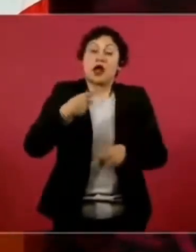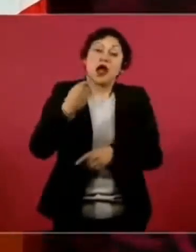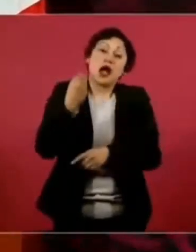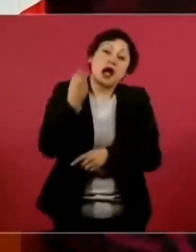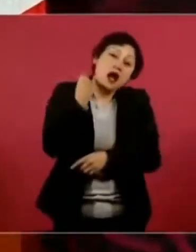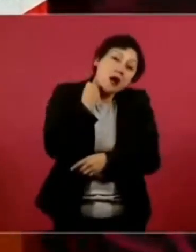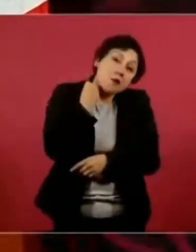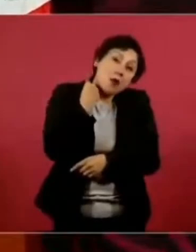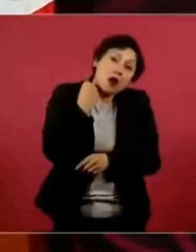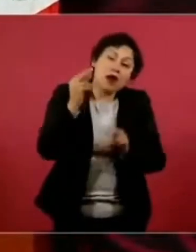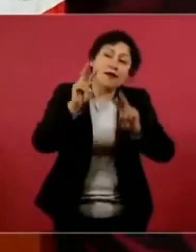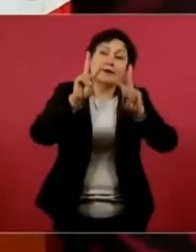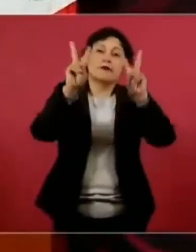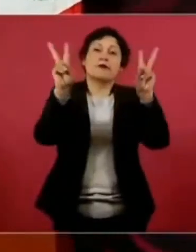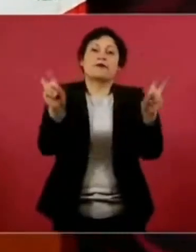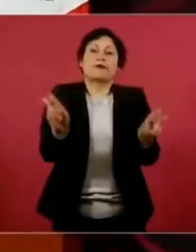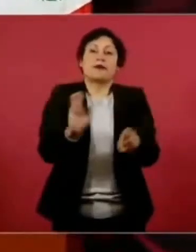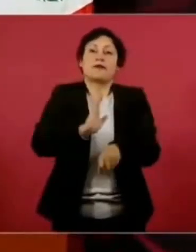eran